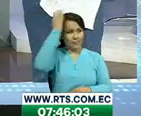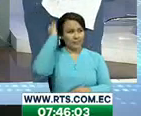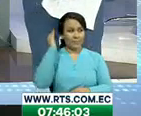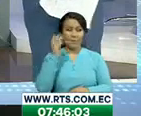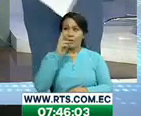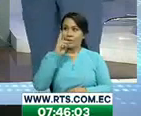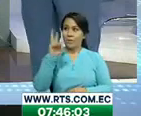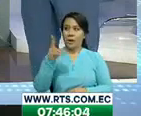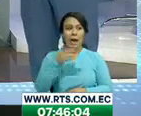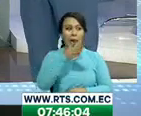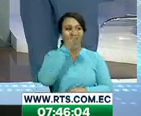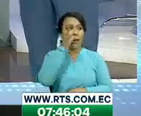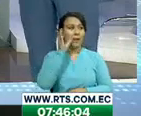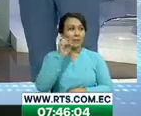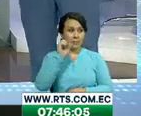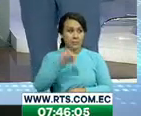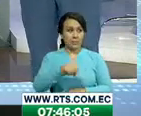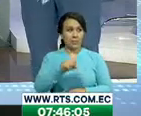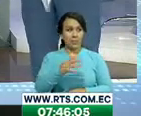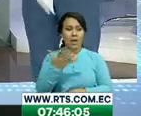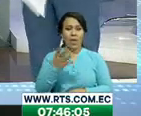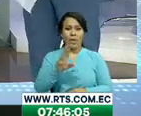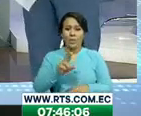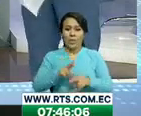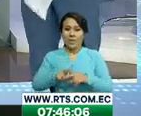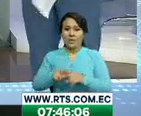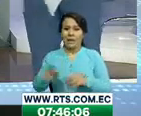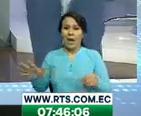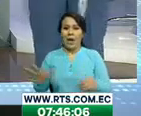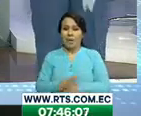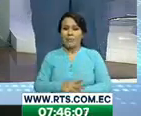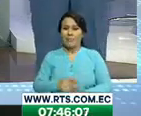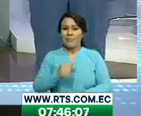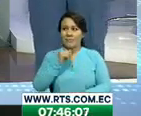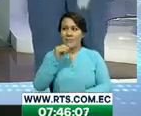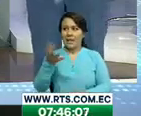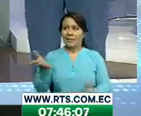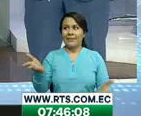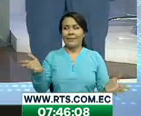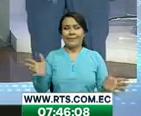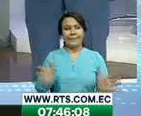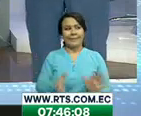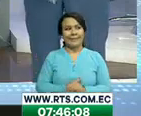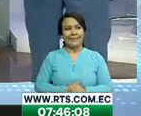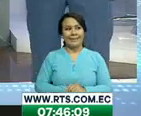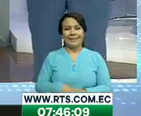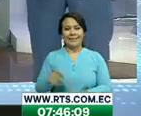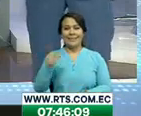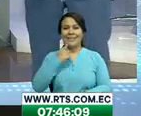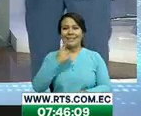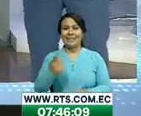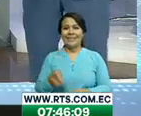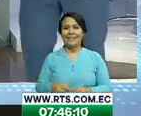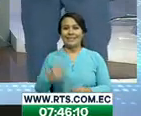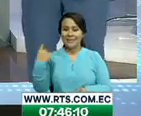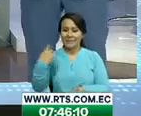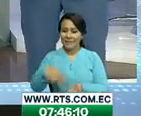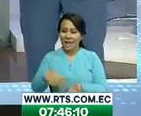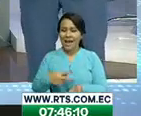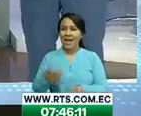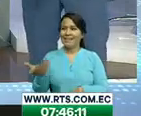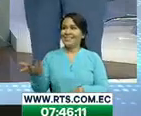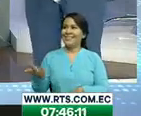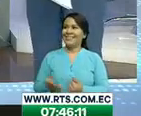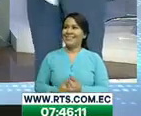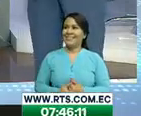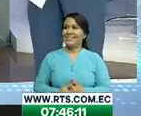que veo es que caballeros sí hay, ¿no? Ya. Lo que no es asiento. Oiga, ¿qué le pasa? Caballeros, señora, lo que no es un asiento. Pero usted